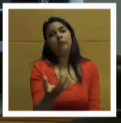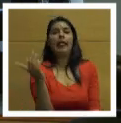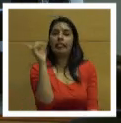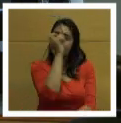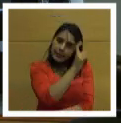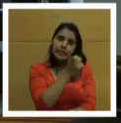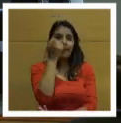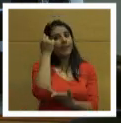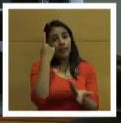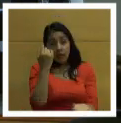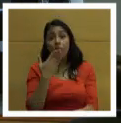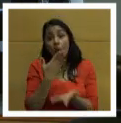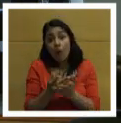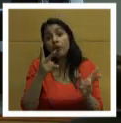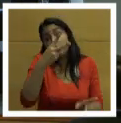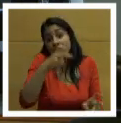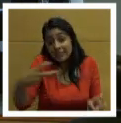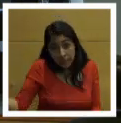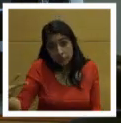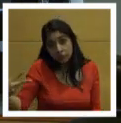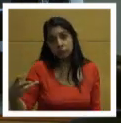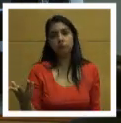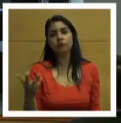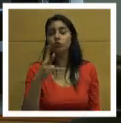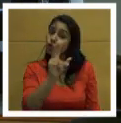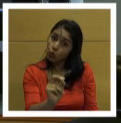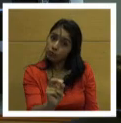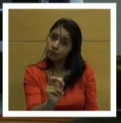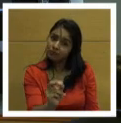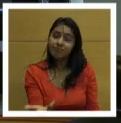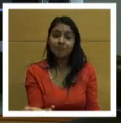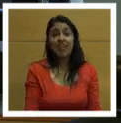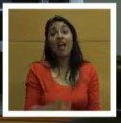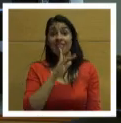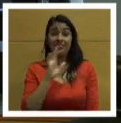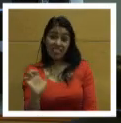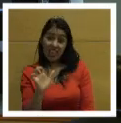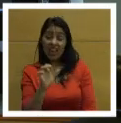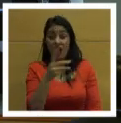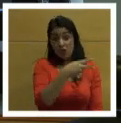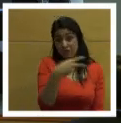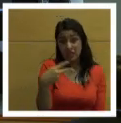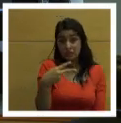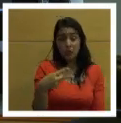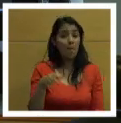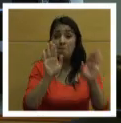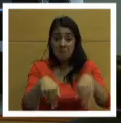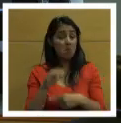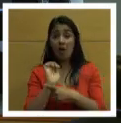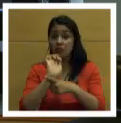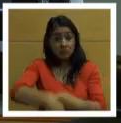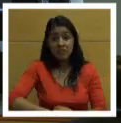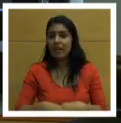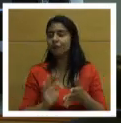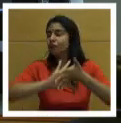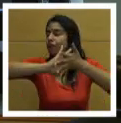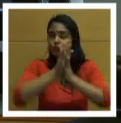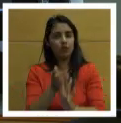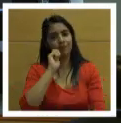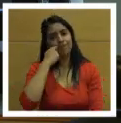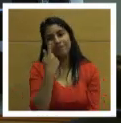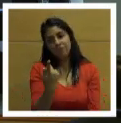difícil entenderlo cuando se trata de sexo, ¿no? Ya sea té o sexo, el consentimiento lo es todo.